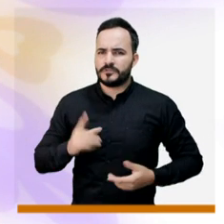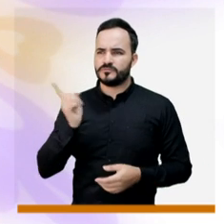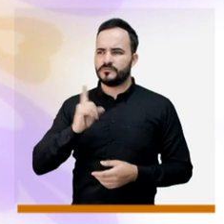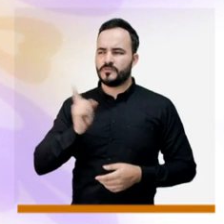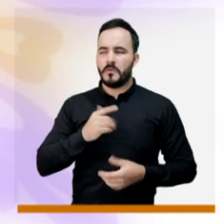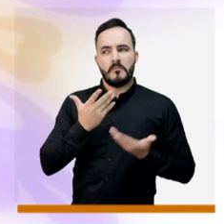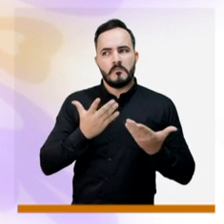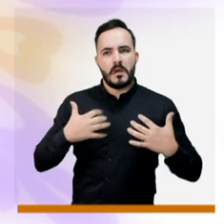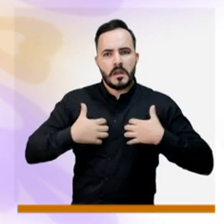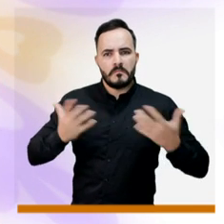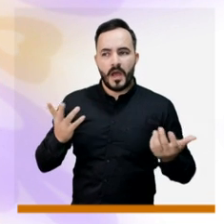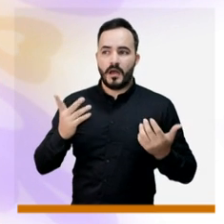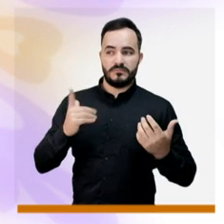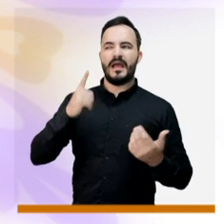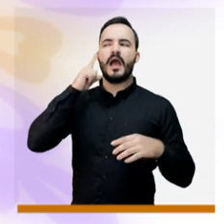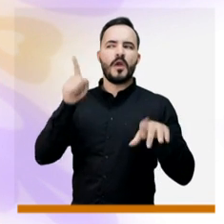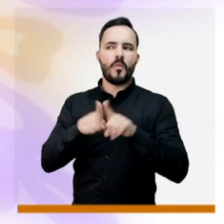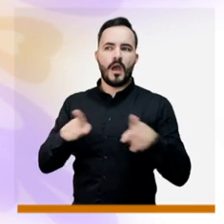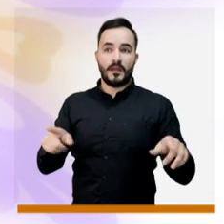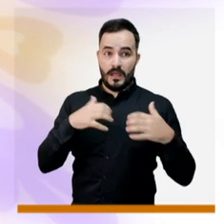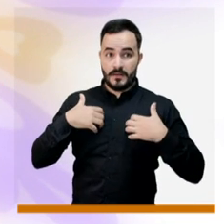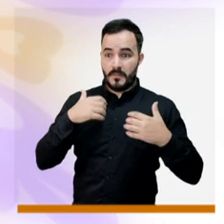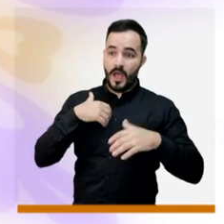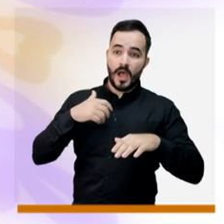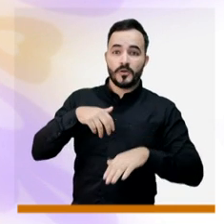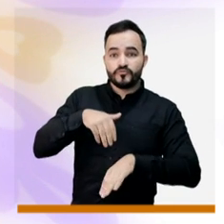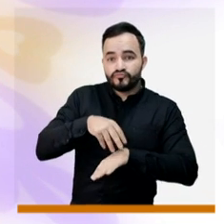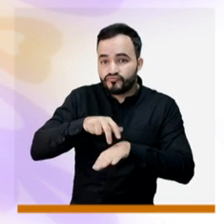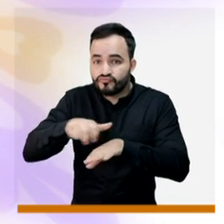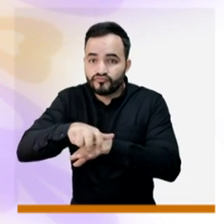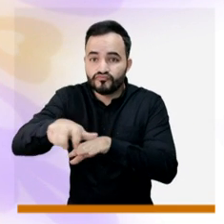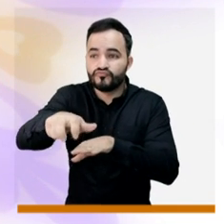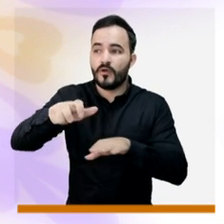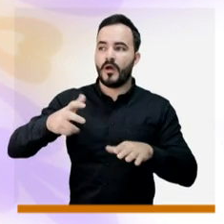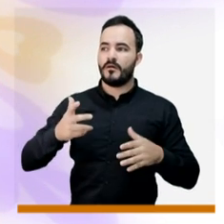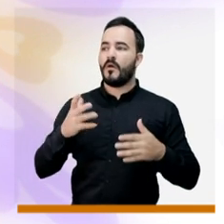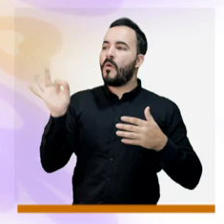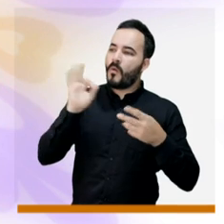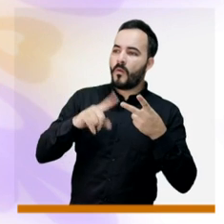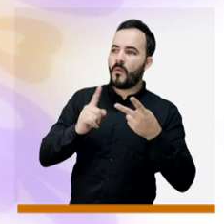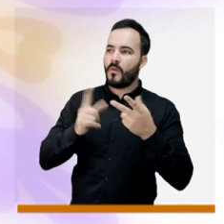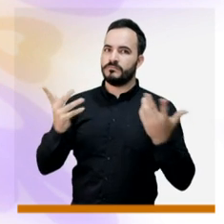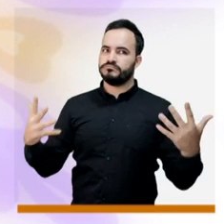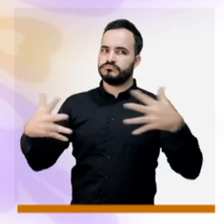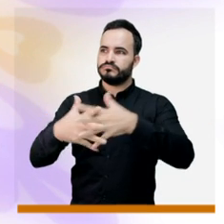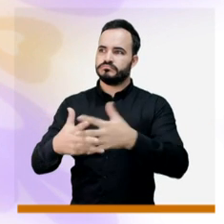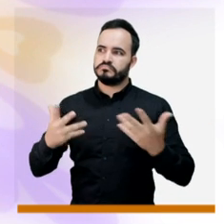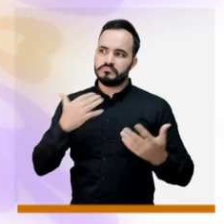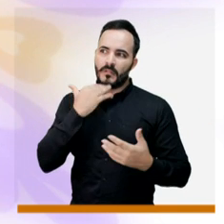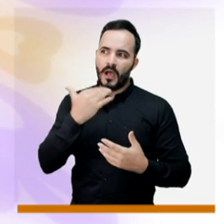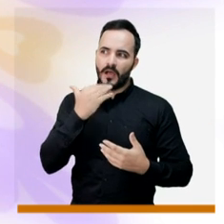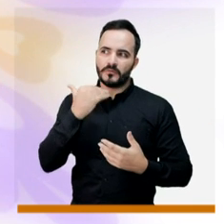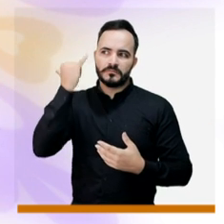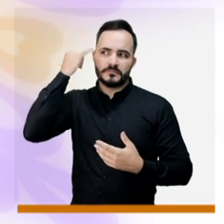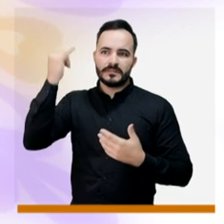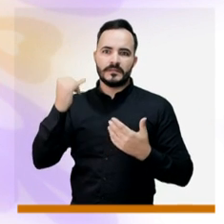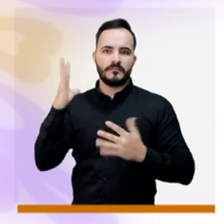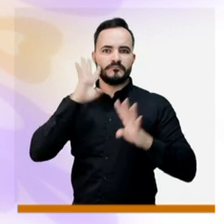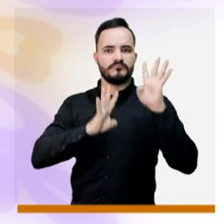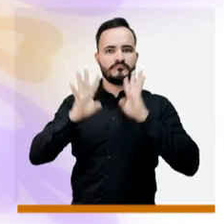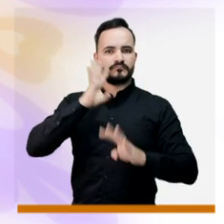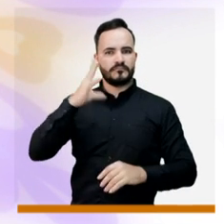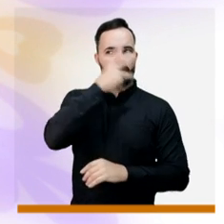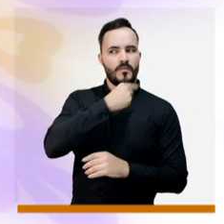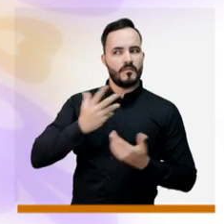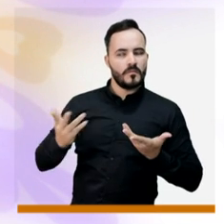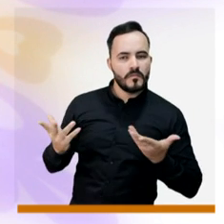se convirtieran en obras de arte y evitar la demolición de ellos, acompañados también de la revegetalización de las columnas. Fue en ese momento cuando entonces